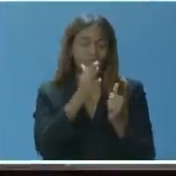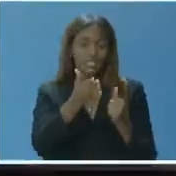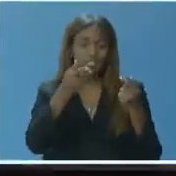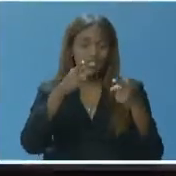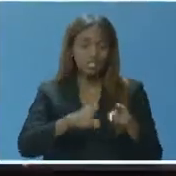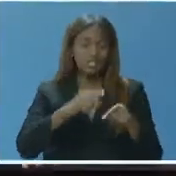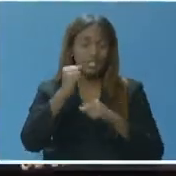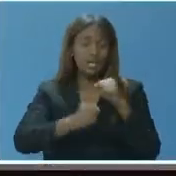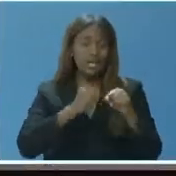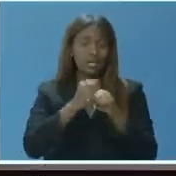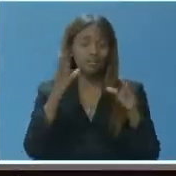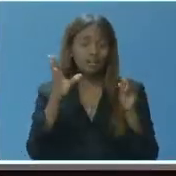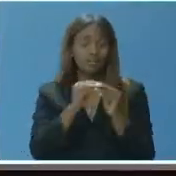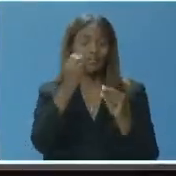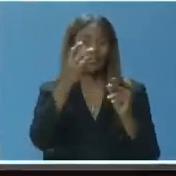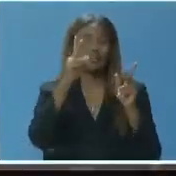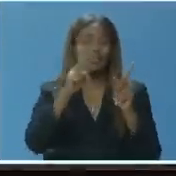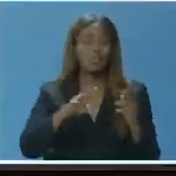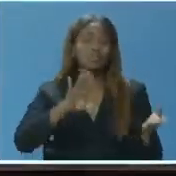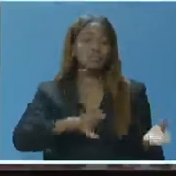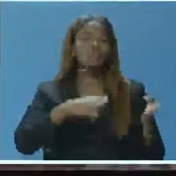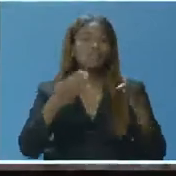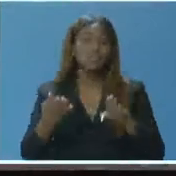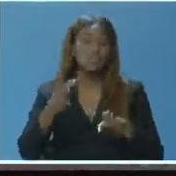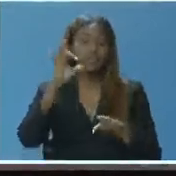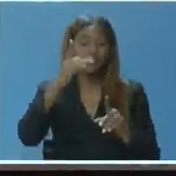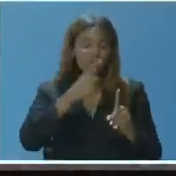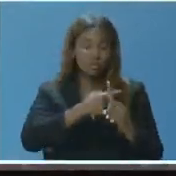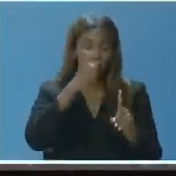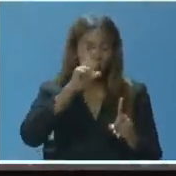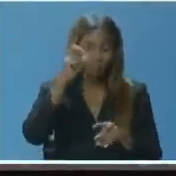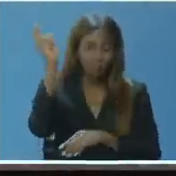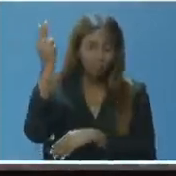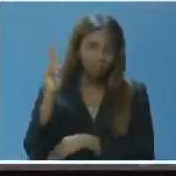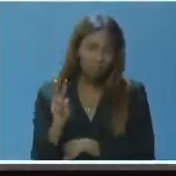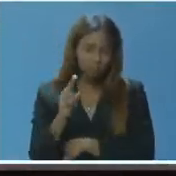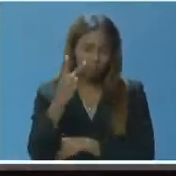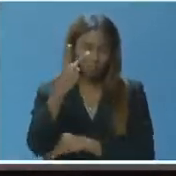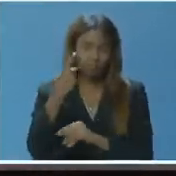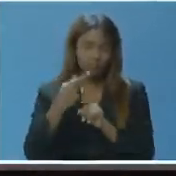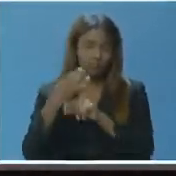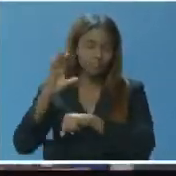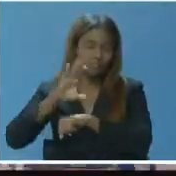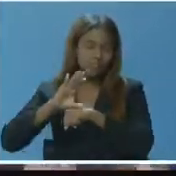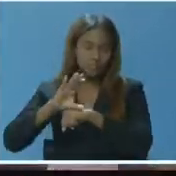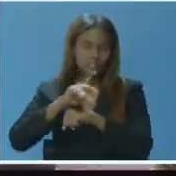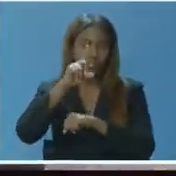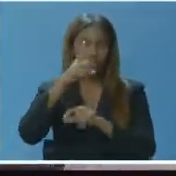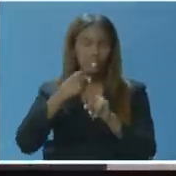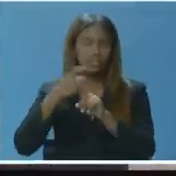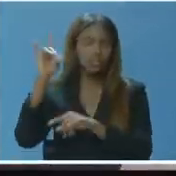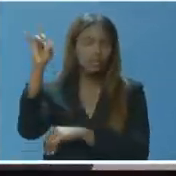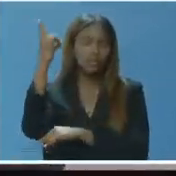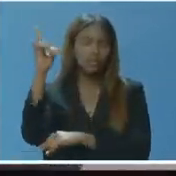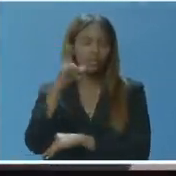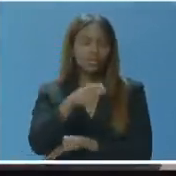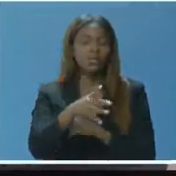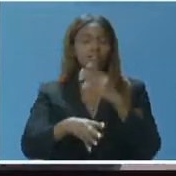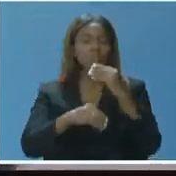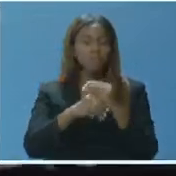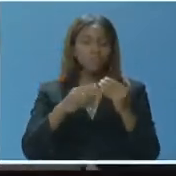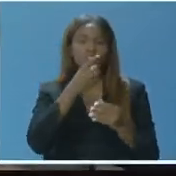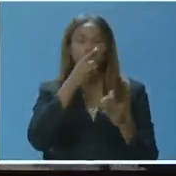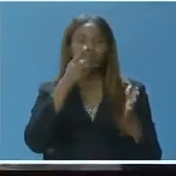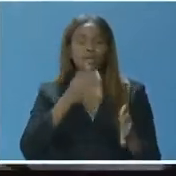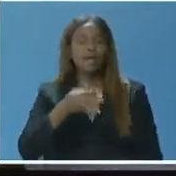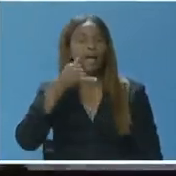del año van 12 personas que han fallecido, 8 de nacionalidad venezolana, 2 colombianos, 1 boliviano y este dominicano que pasó el